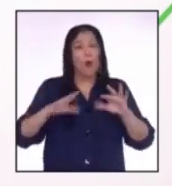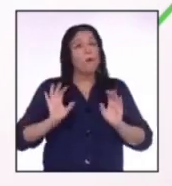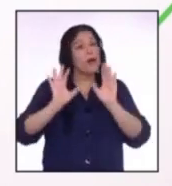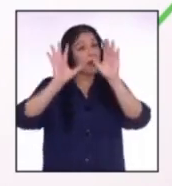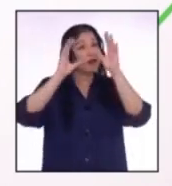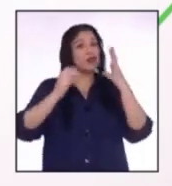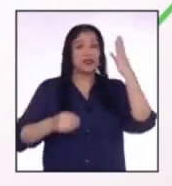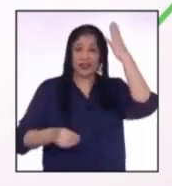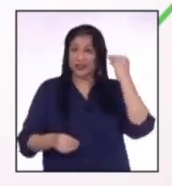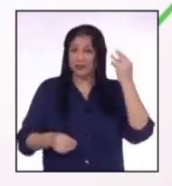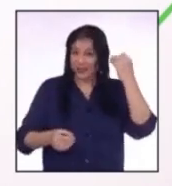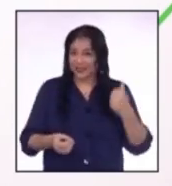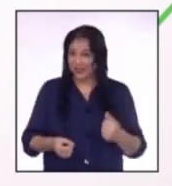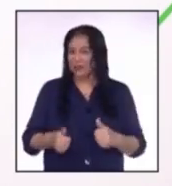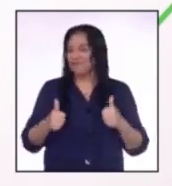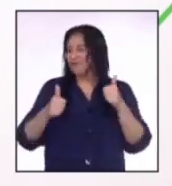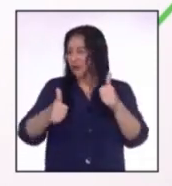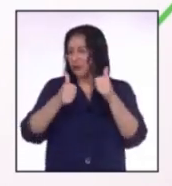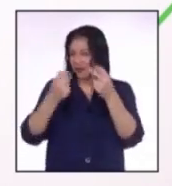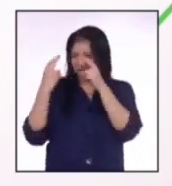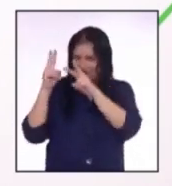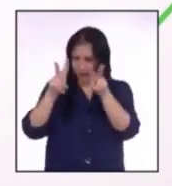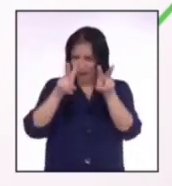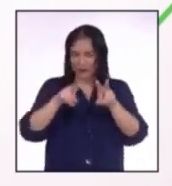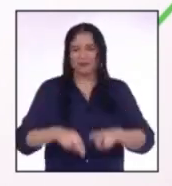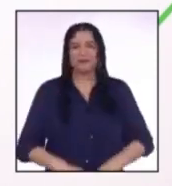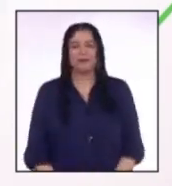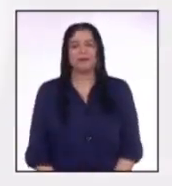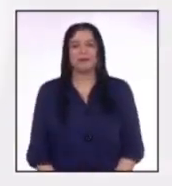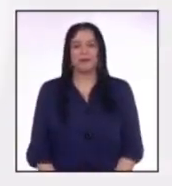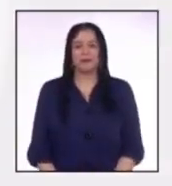experiencia por supuesto veámoslo